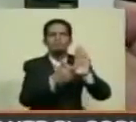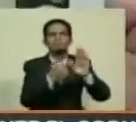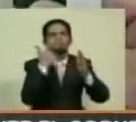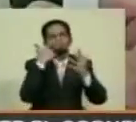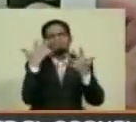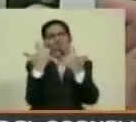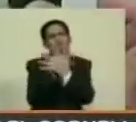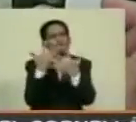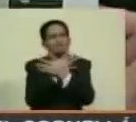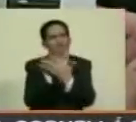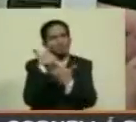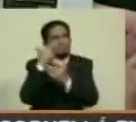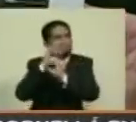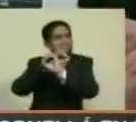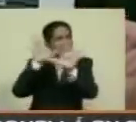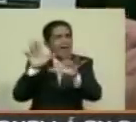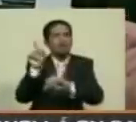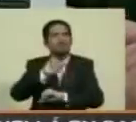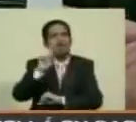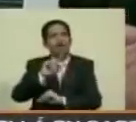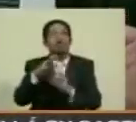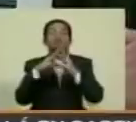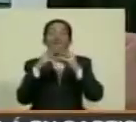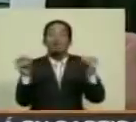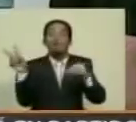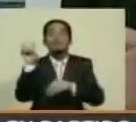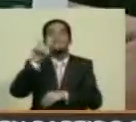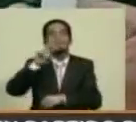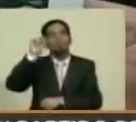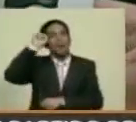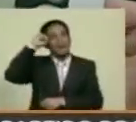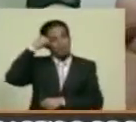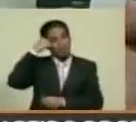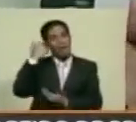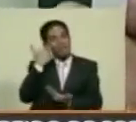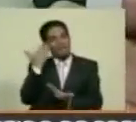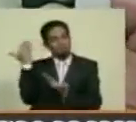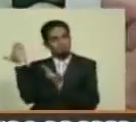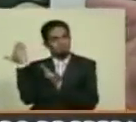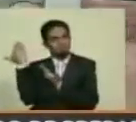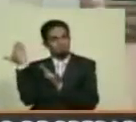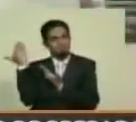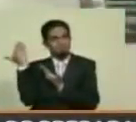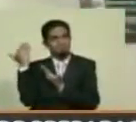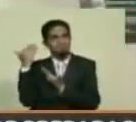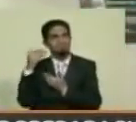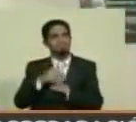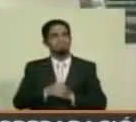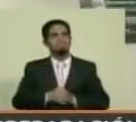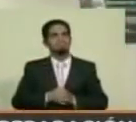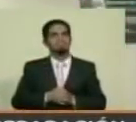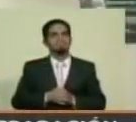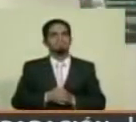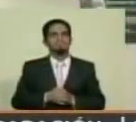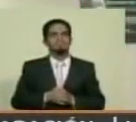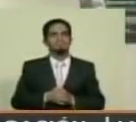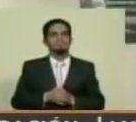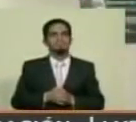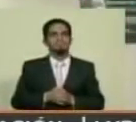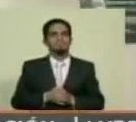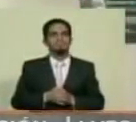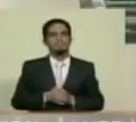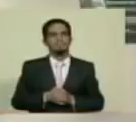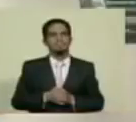confusa, todo Venezuela recuerda estos hechos brutales que se suscitaron en